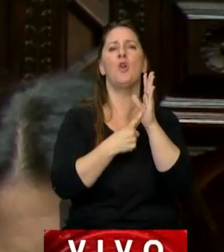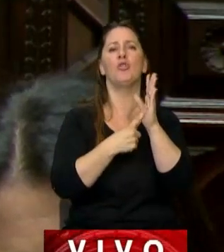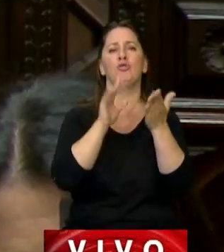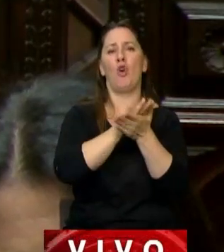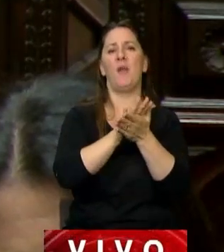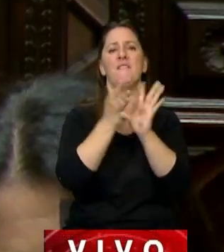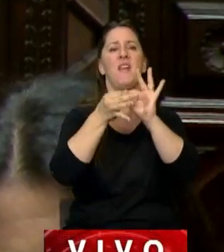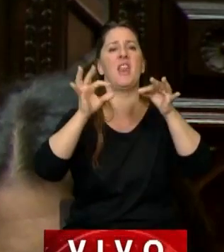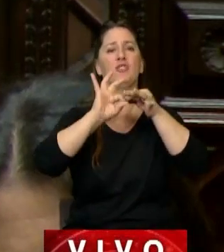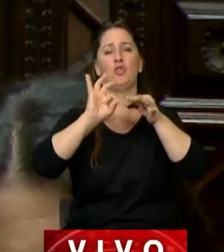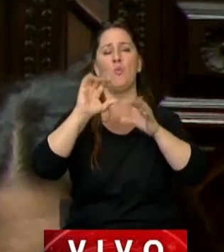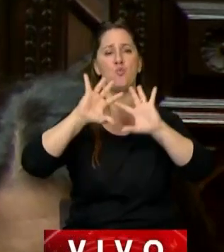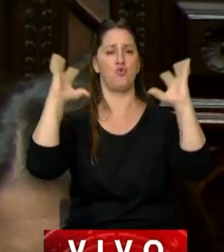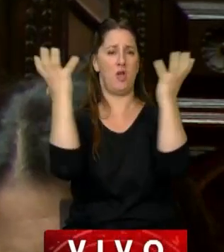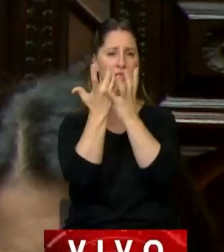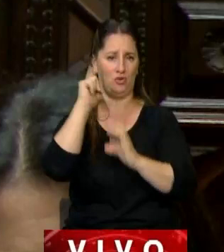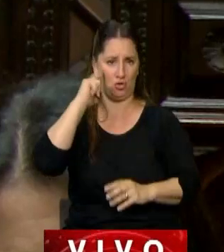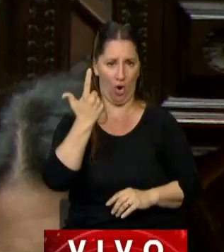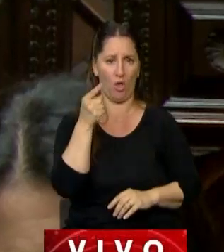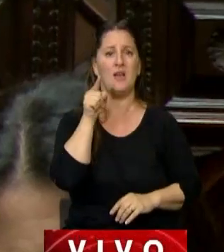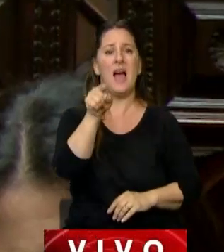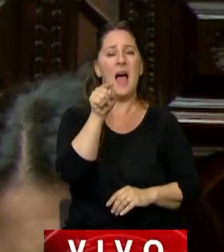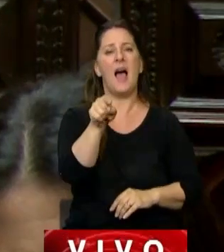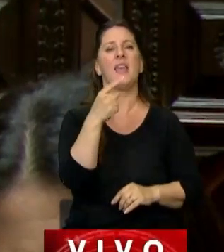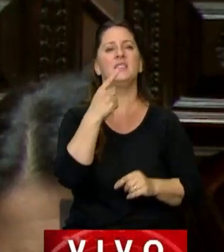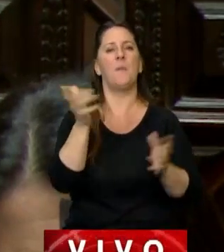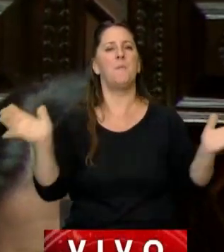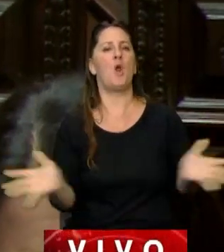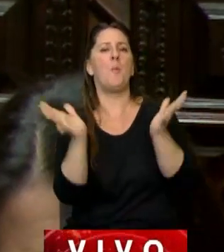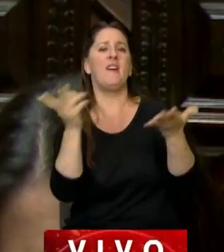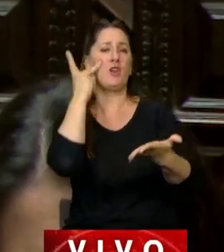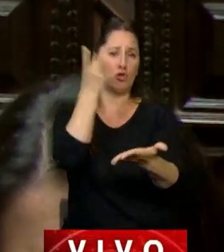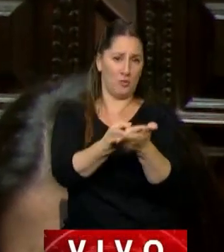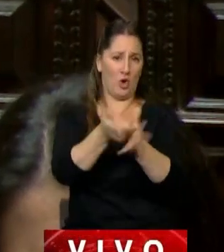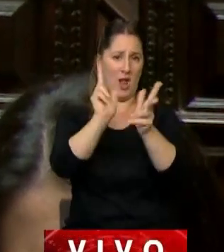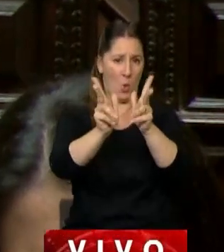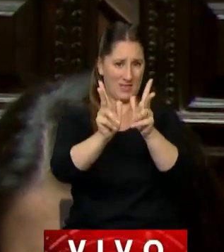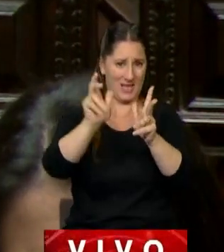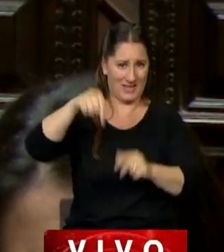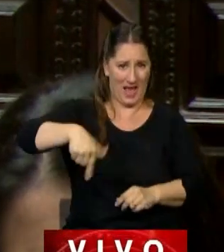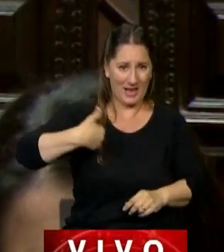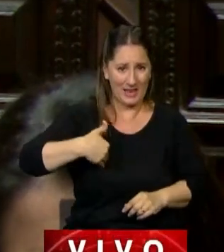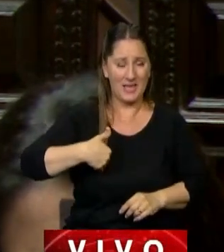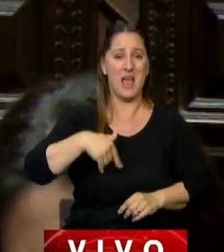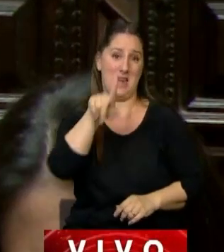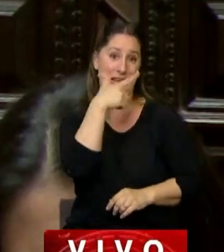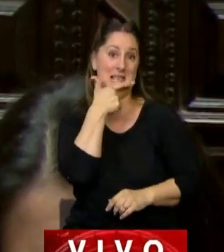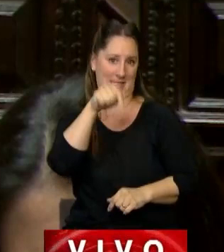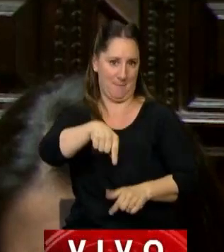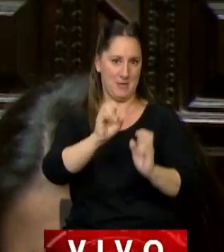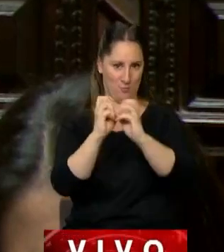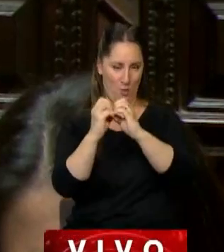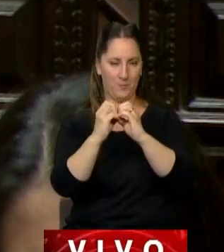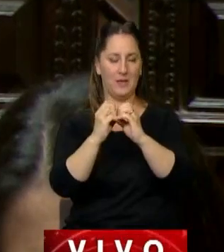lineamientos de la Federación Mundial de Sordos, que nos insta a promover el reconocimiento de la lengua de señas argentina, que es lo que estamos haciendo